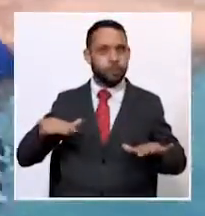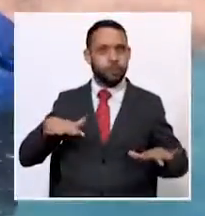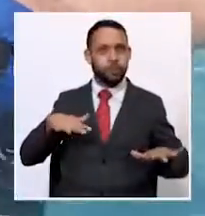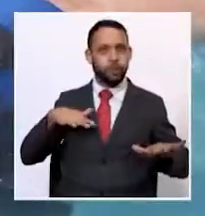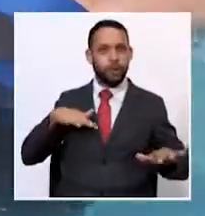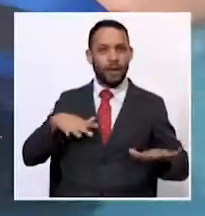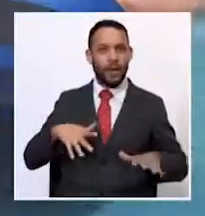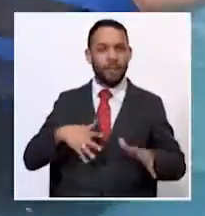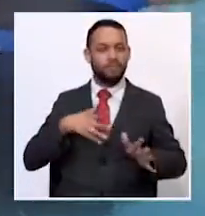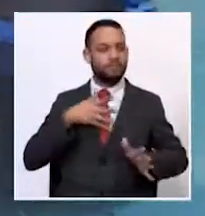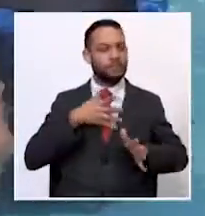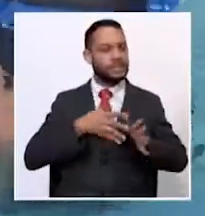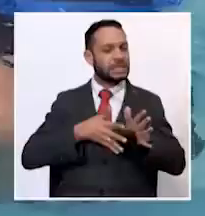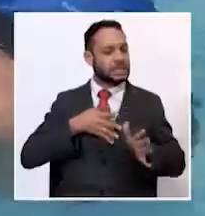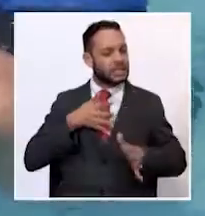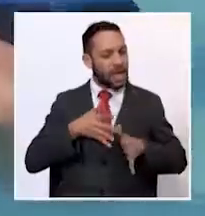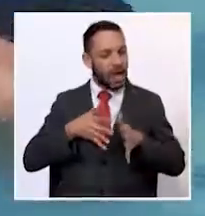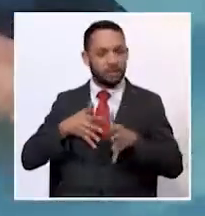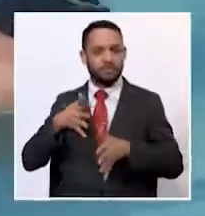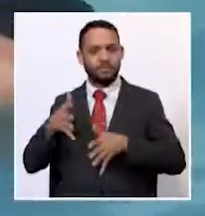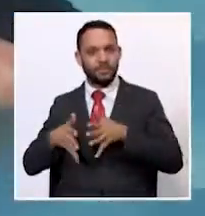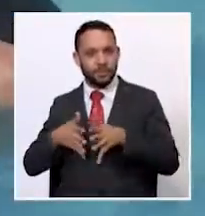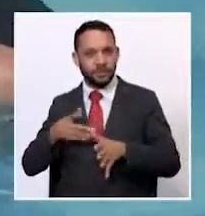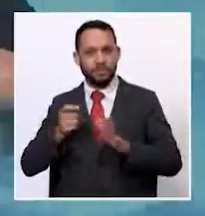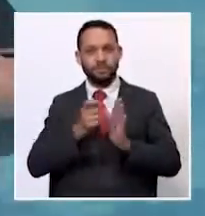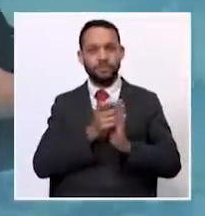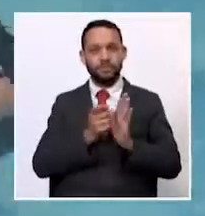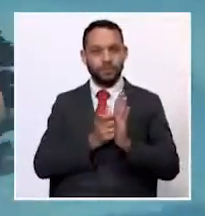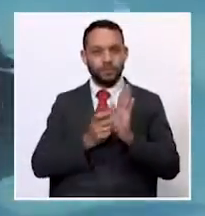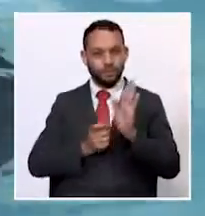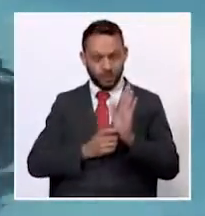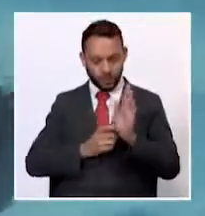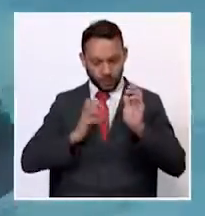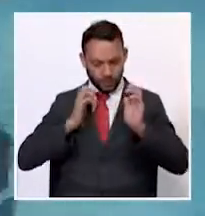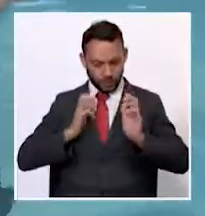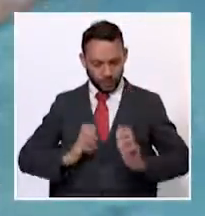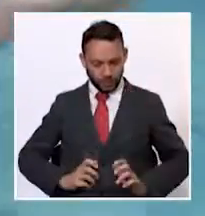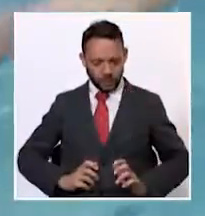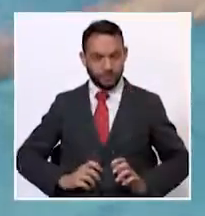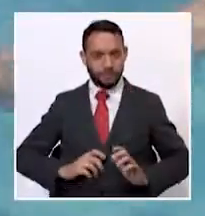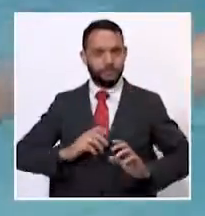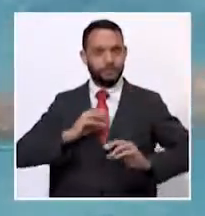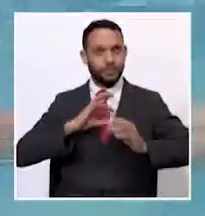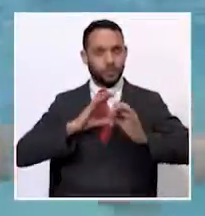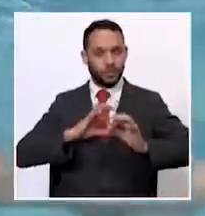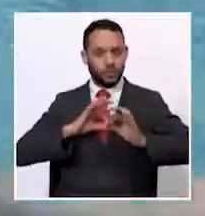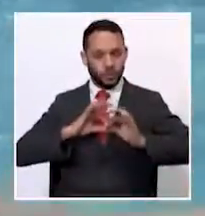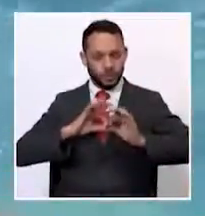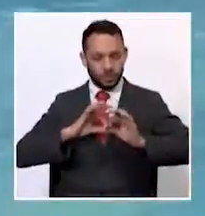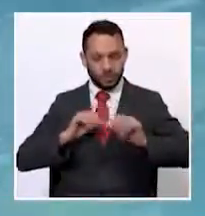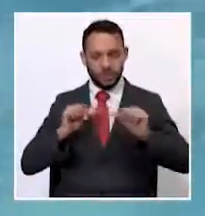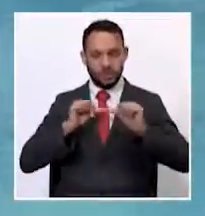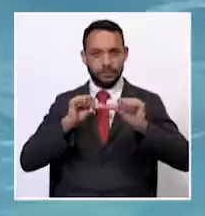movimiento articular, de la presión de puntos de su cuerpo, hacen que el paciente continúe en una relajación.